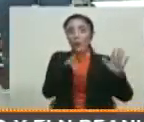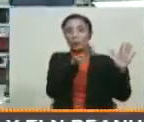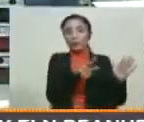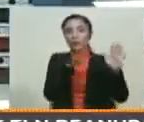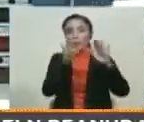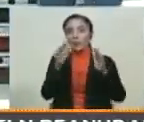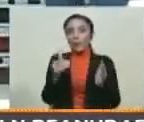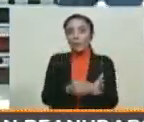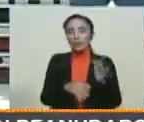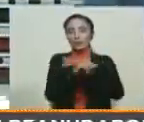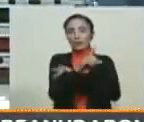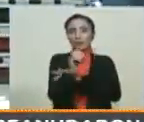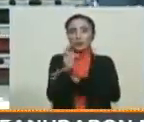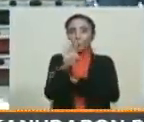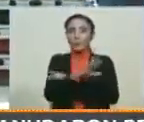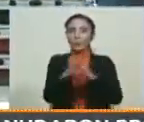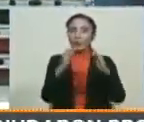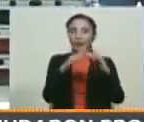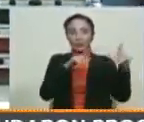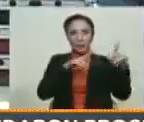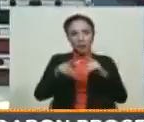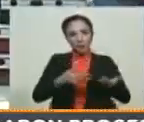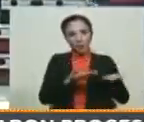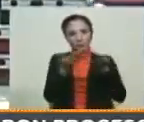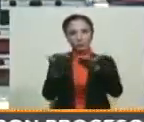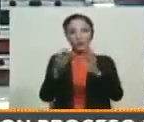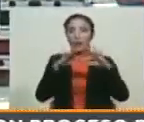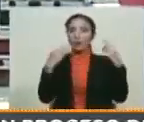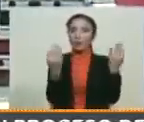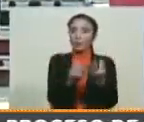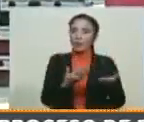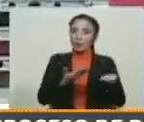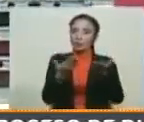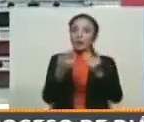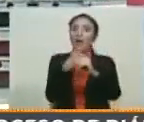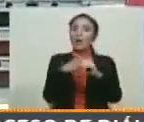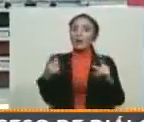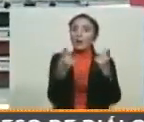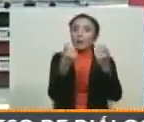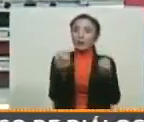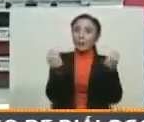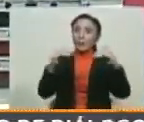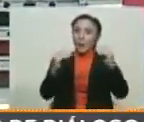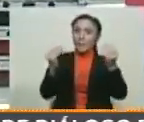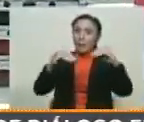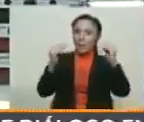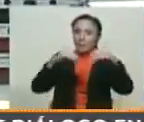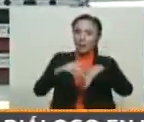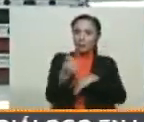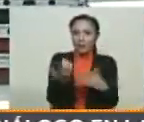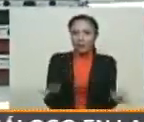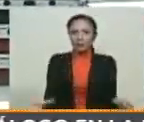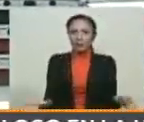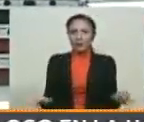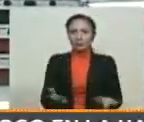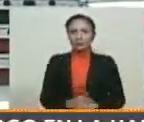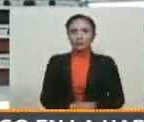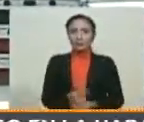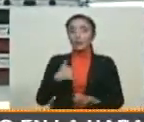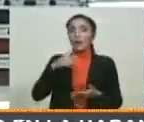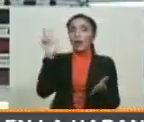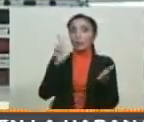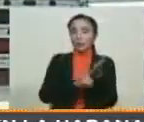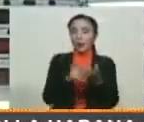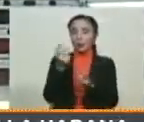89.104 viviendas pero falta más yo he aprobado